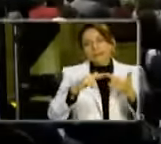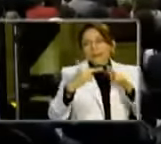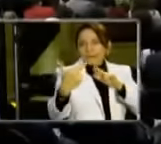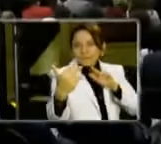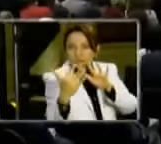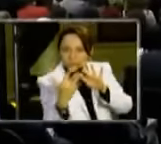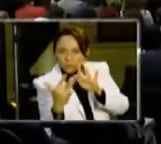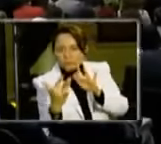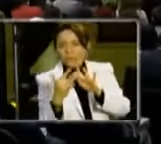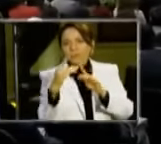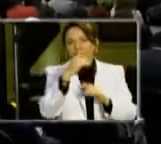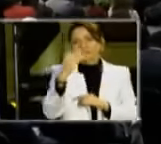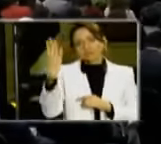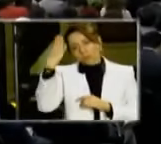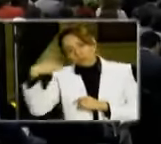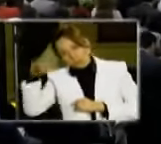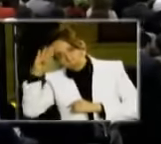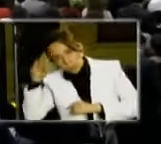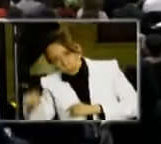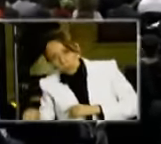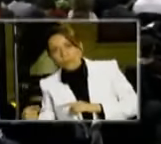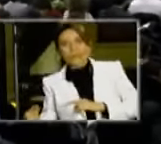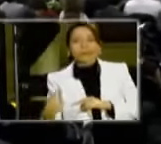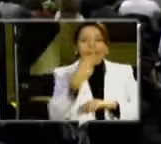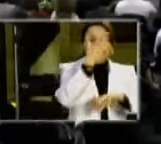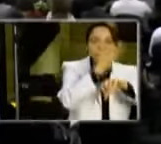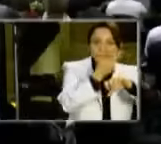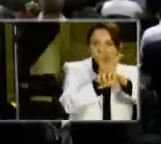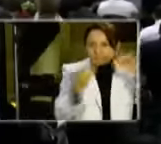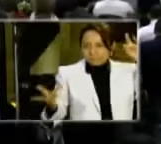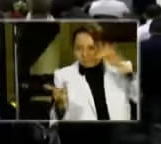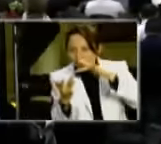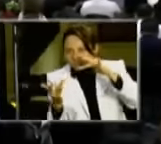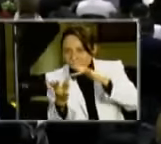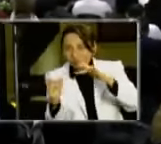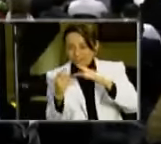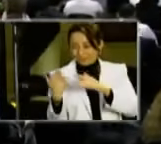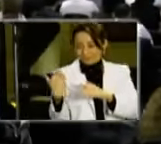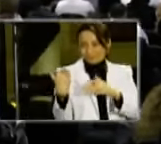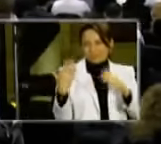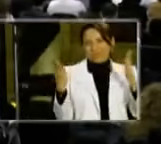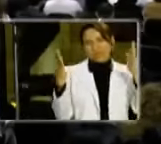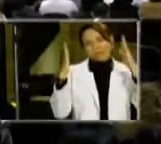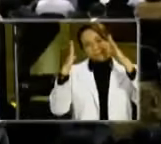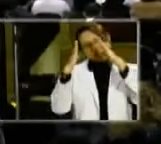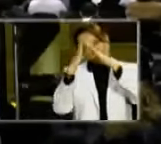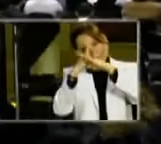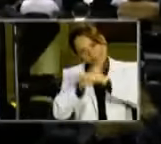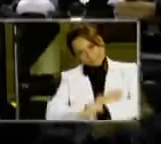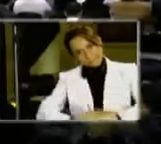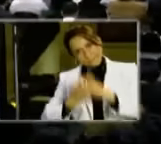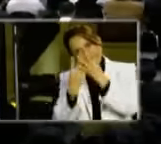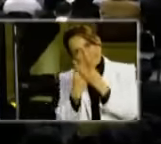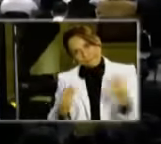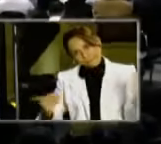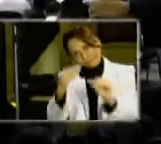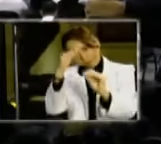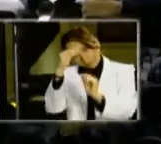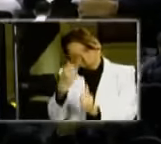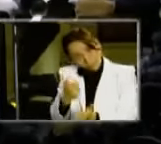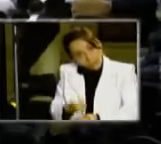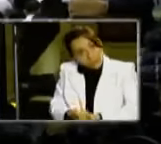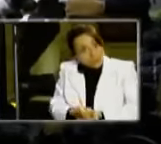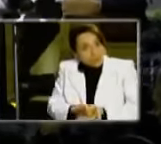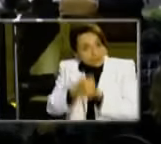Unidos abre paso a un proceso de normalización que todos los países del hemisferio hemos auspiciado por décadas